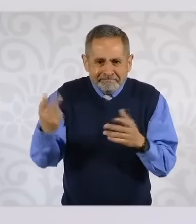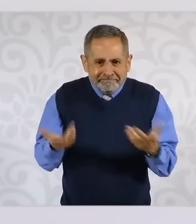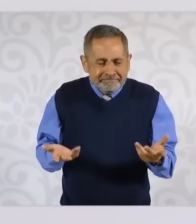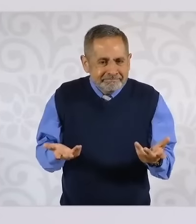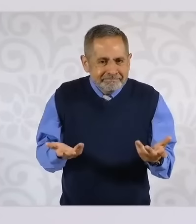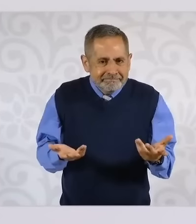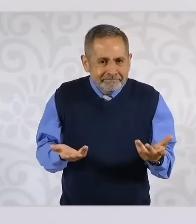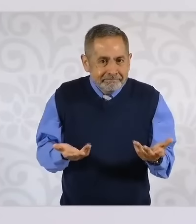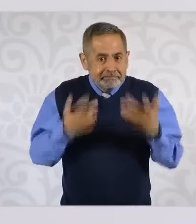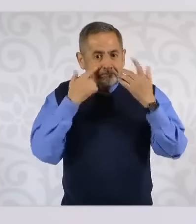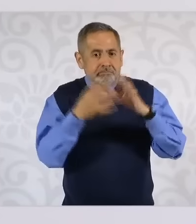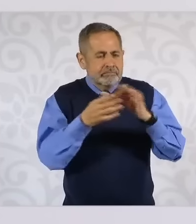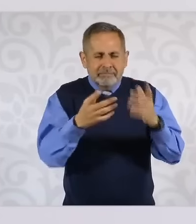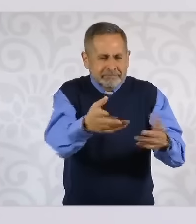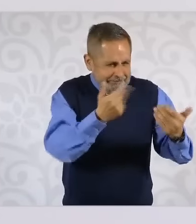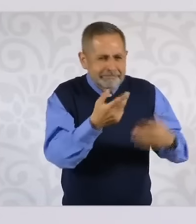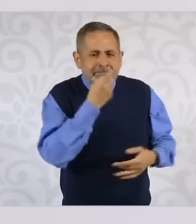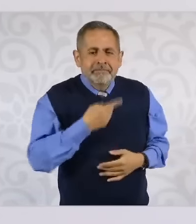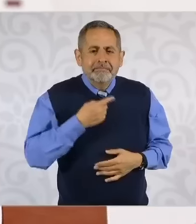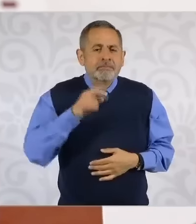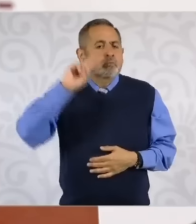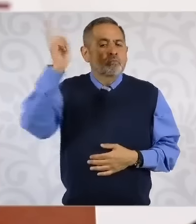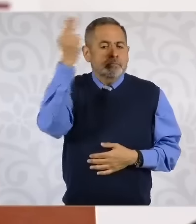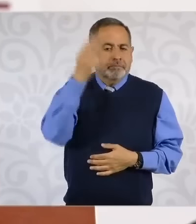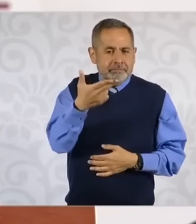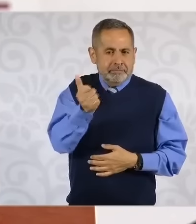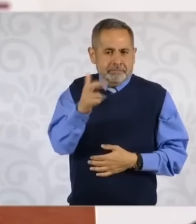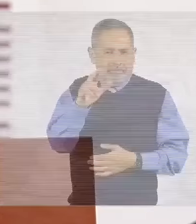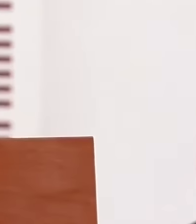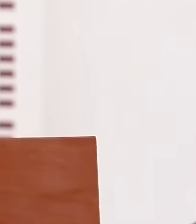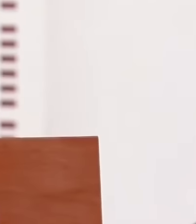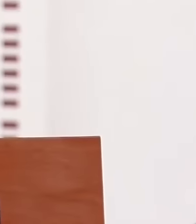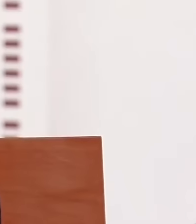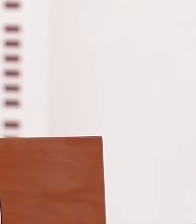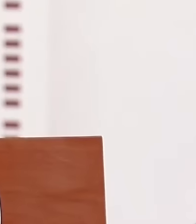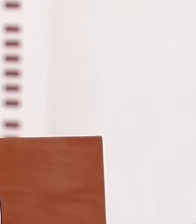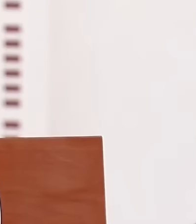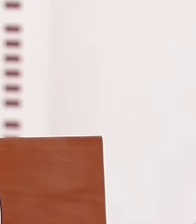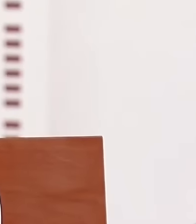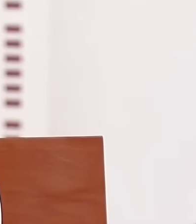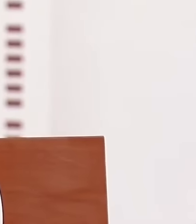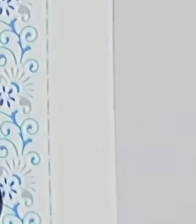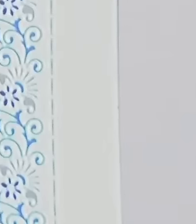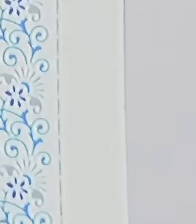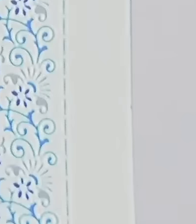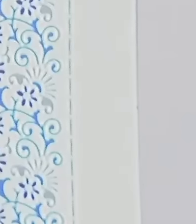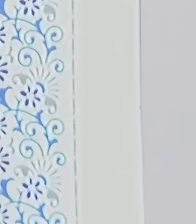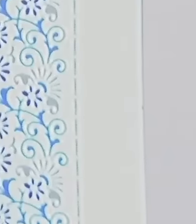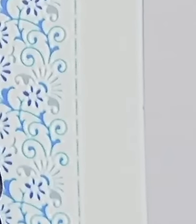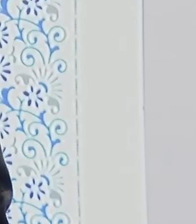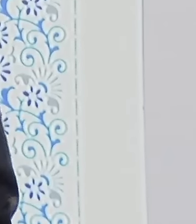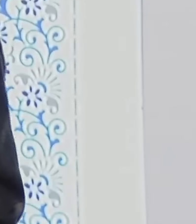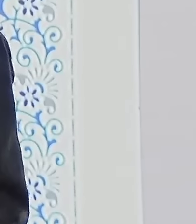a ver, que Harvard nos diga qué opina de que el QR no se abrió. A ver si se ríen de eso.